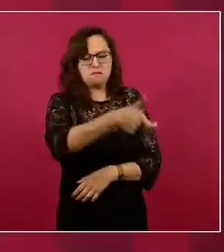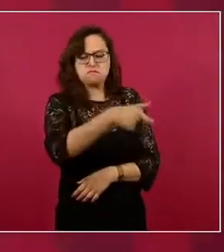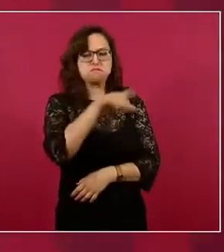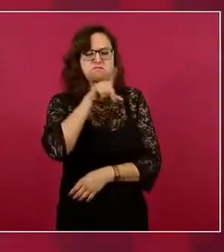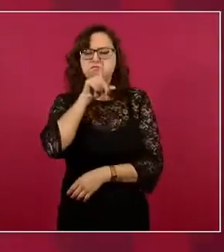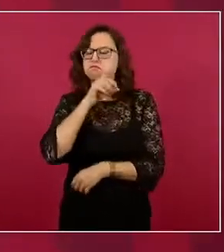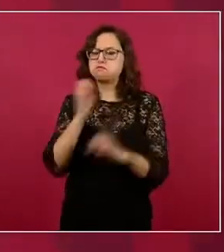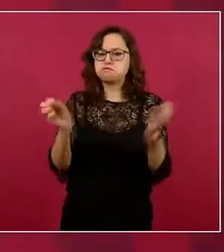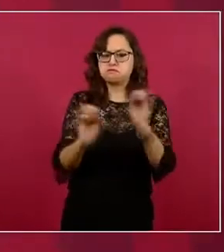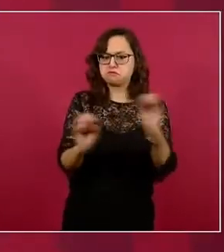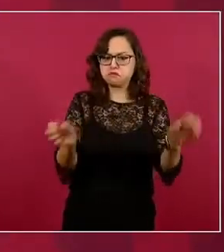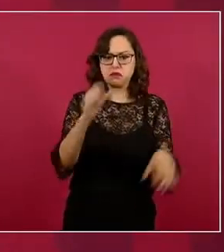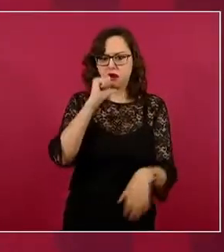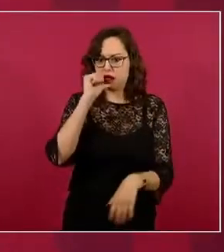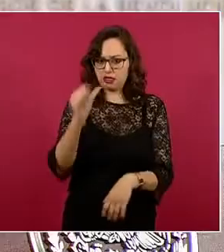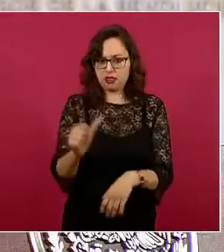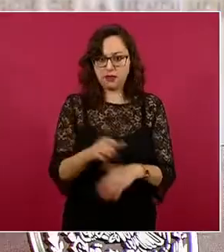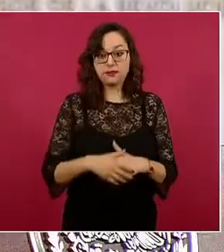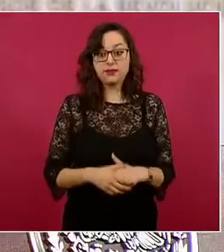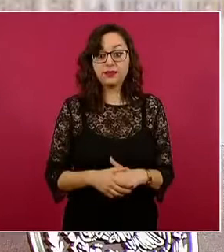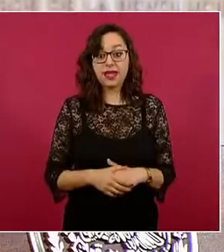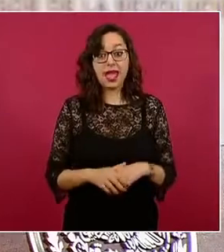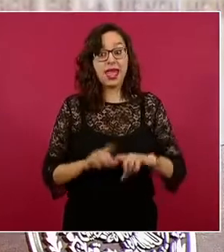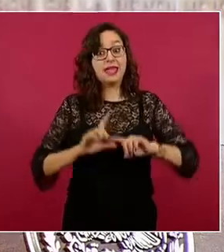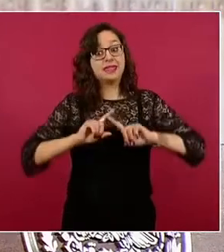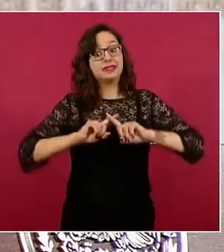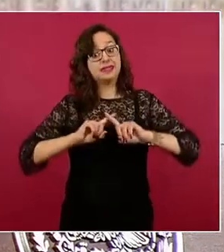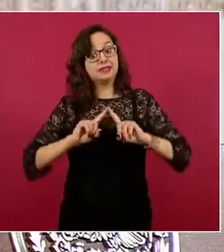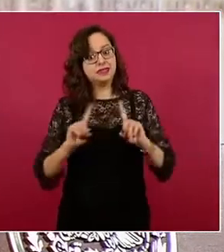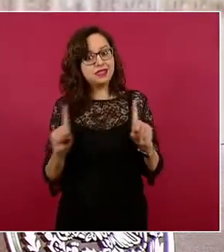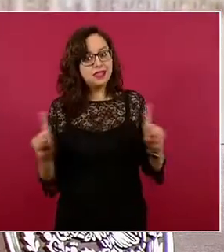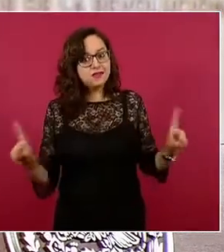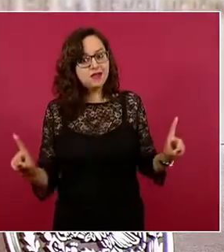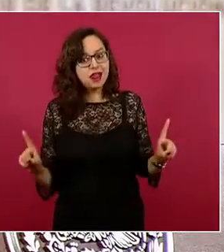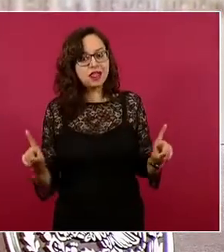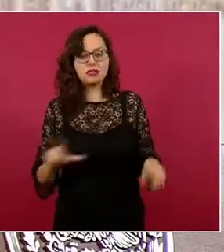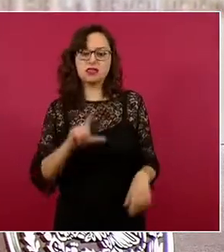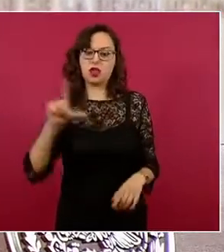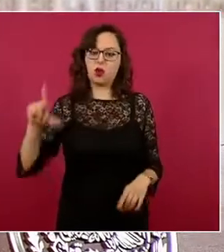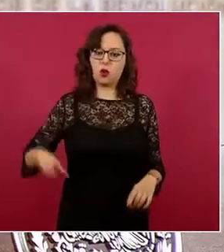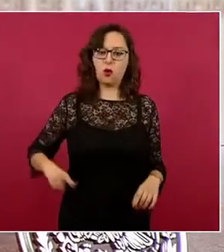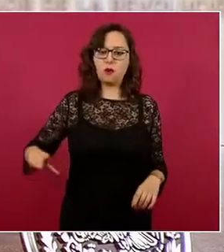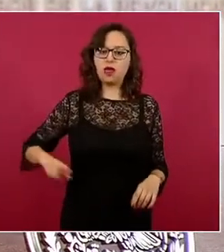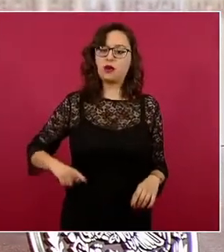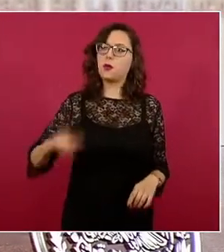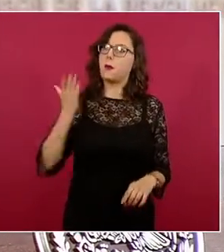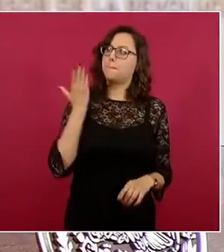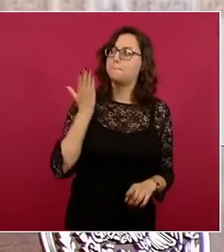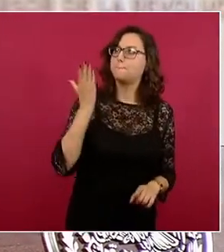los hijos. Pero las deudas de los gobiernos,